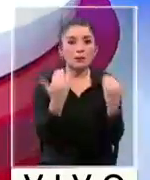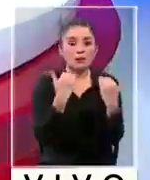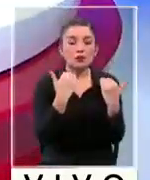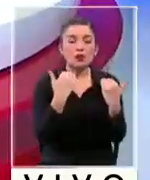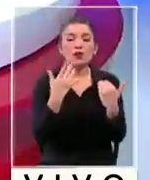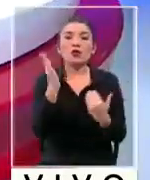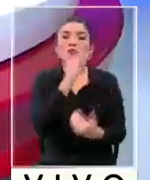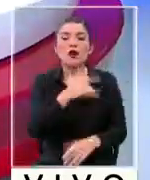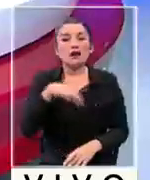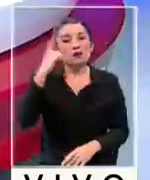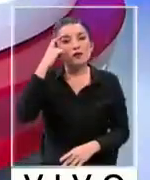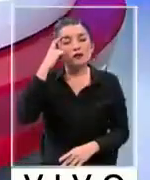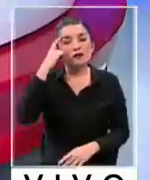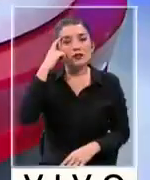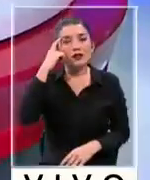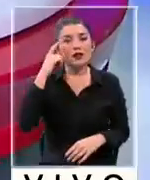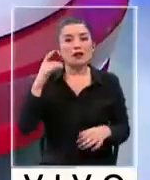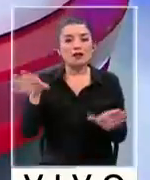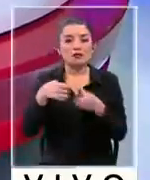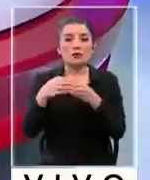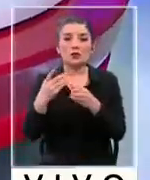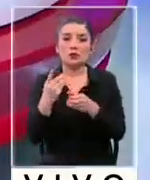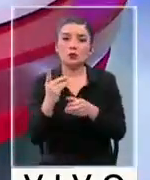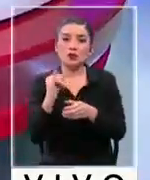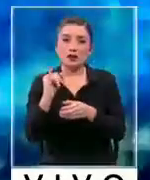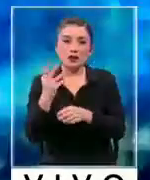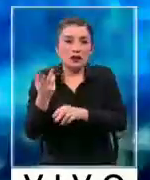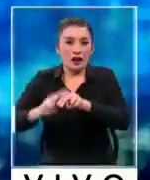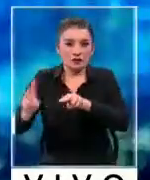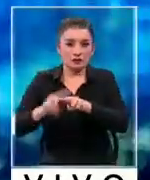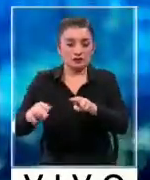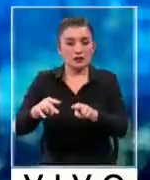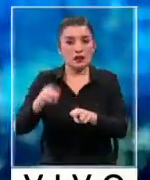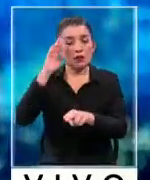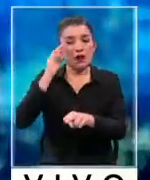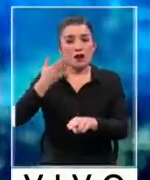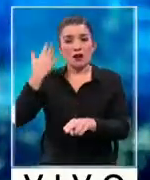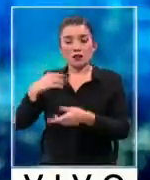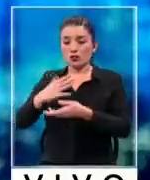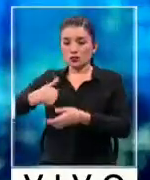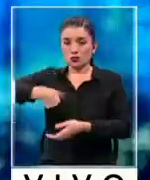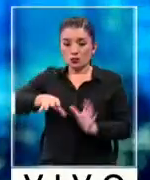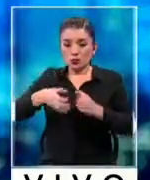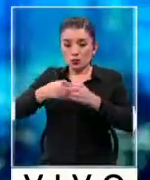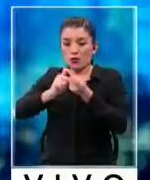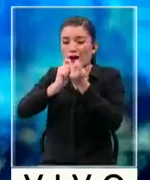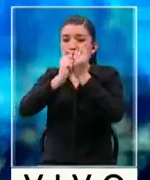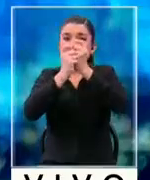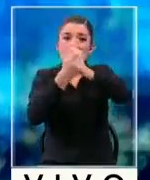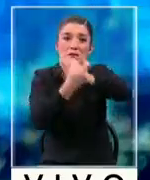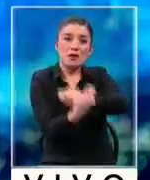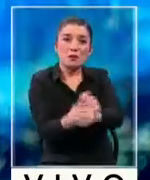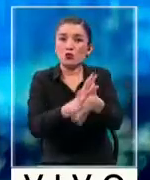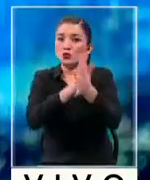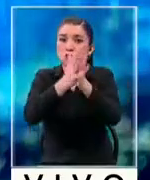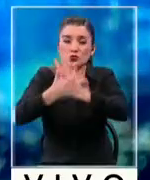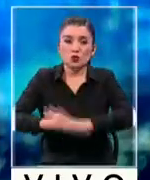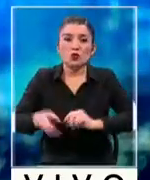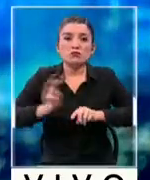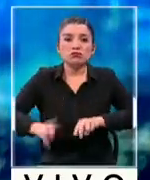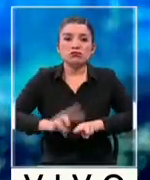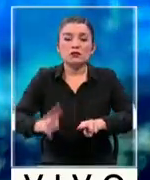Demócrata Independiente ha hecho. Recordemos que nosotros cambiamos todo el eje de nuestra forma de actuar, Claudio. Pusimos el énfasis